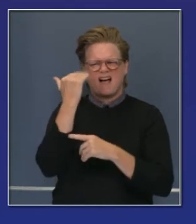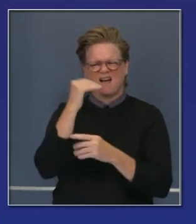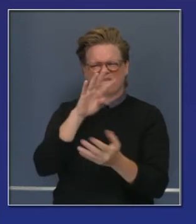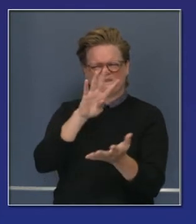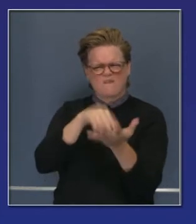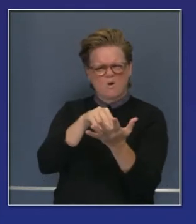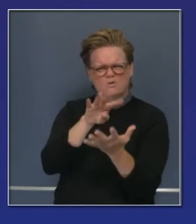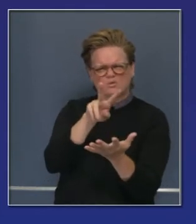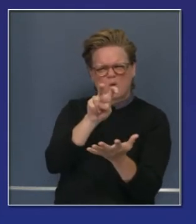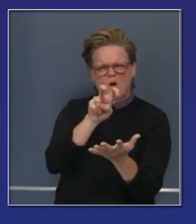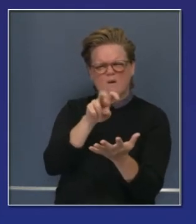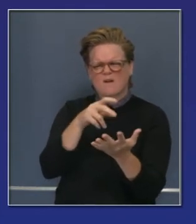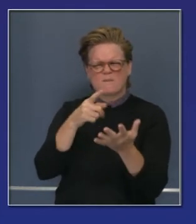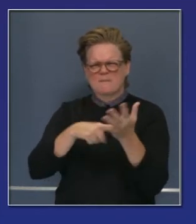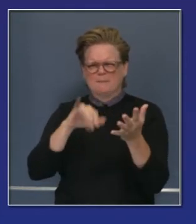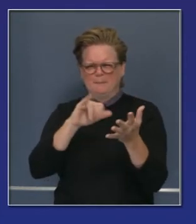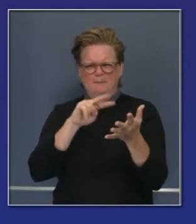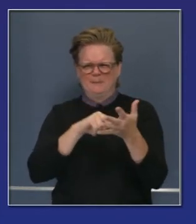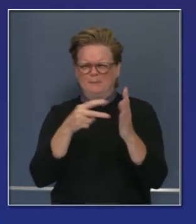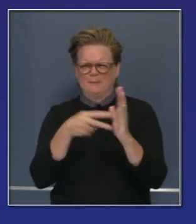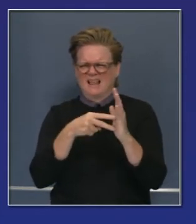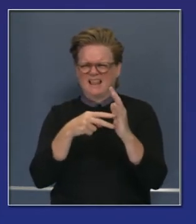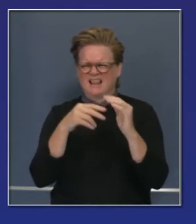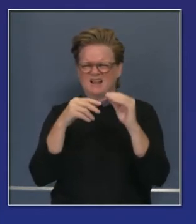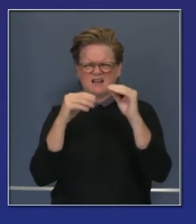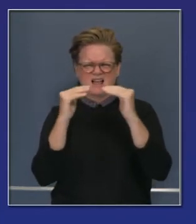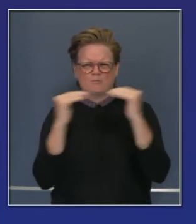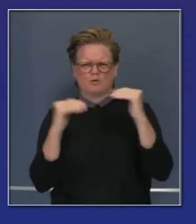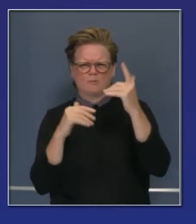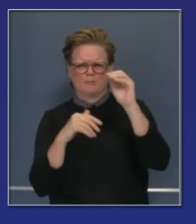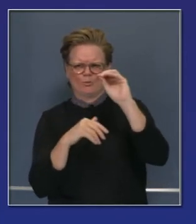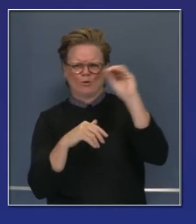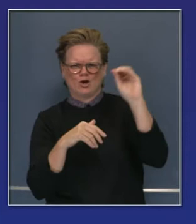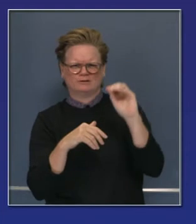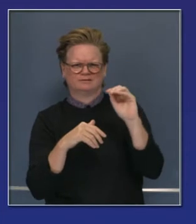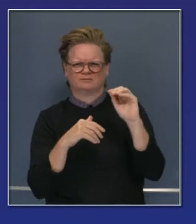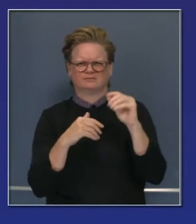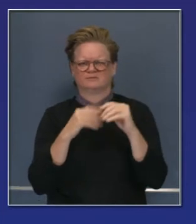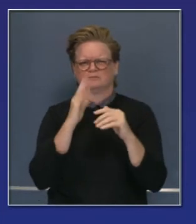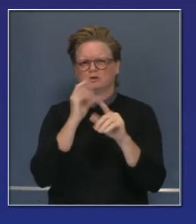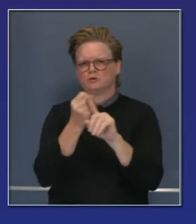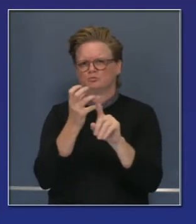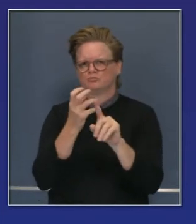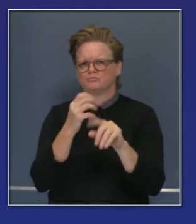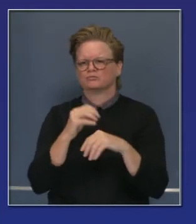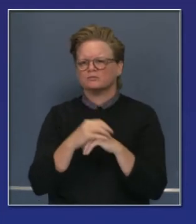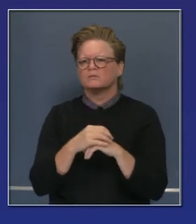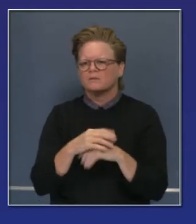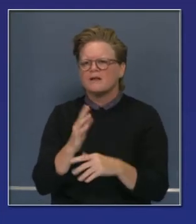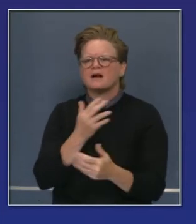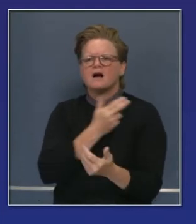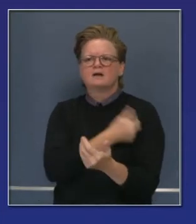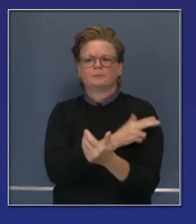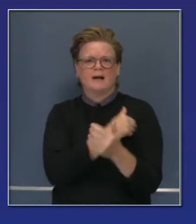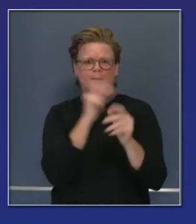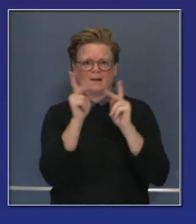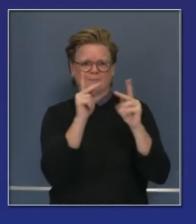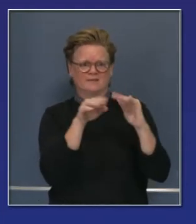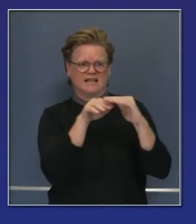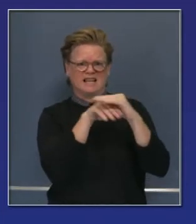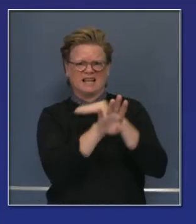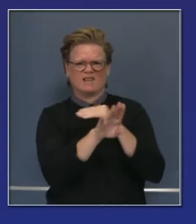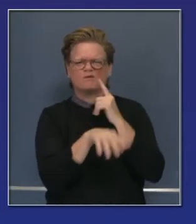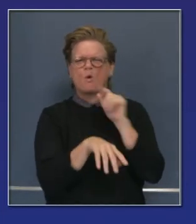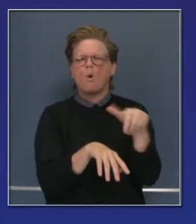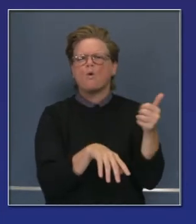de 4,200 actualmente es la cifra. Ese es el índice de positividad de pacientes en